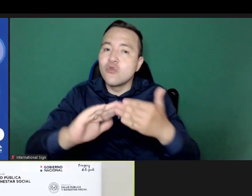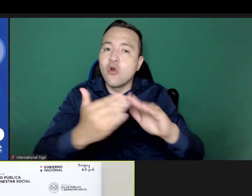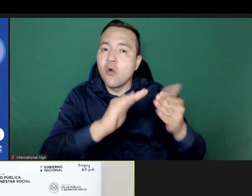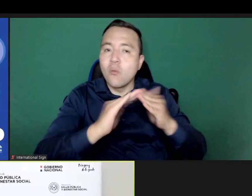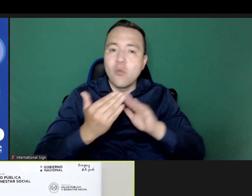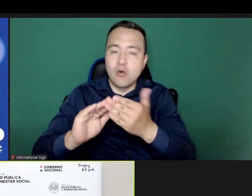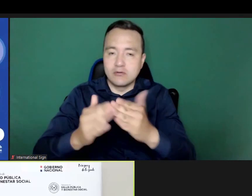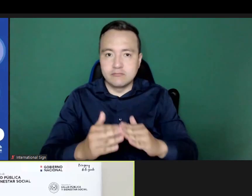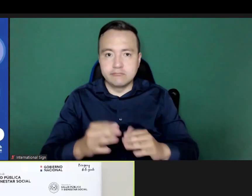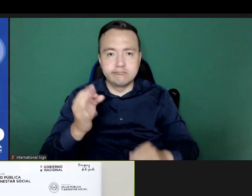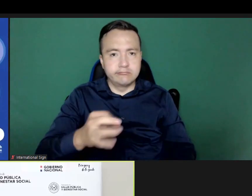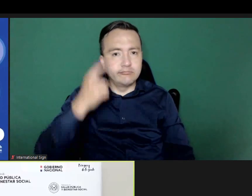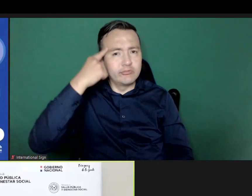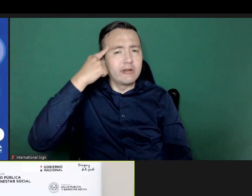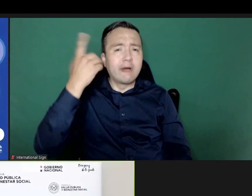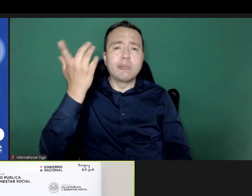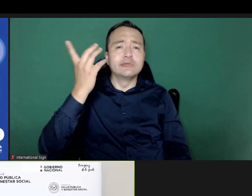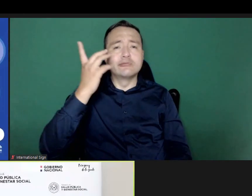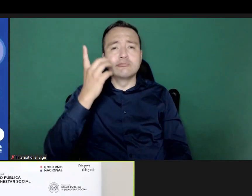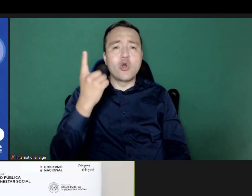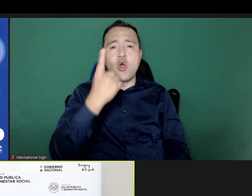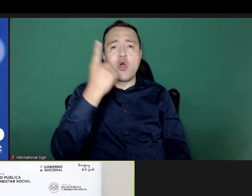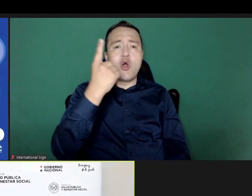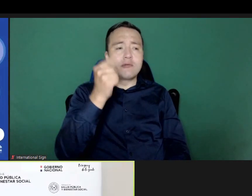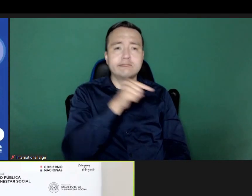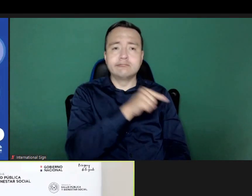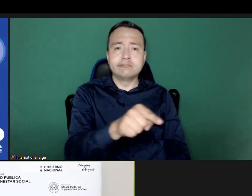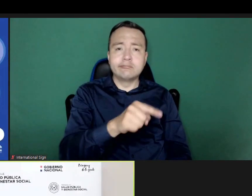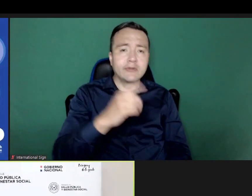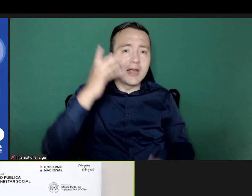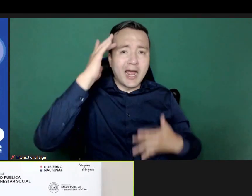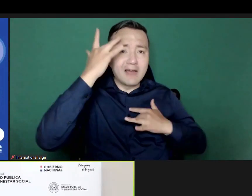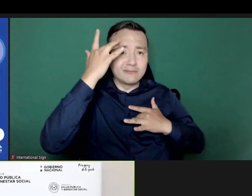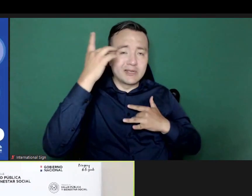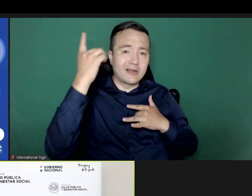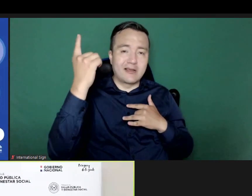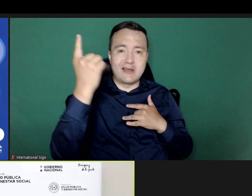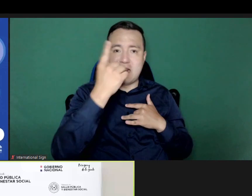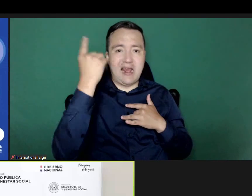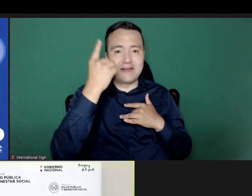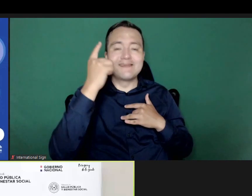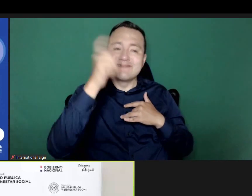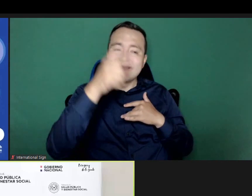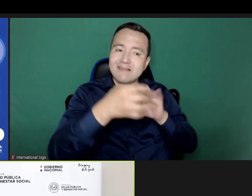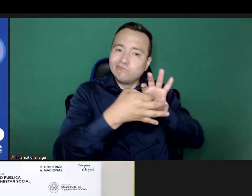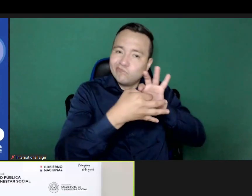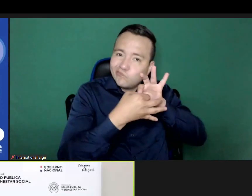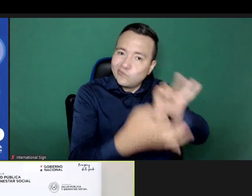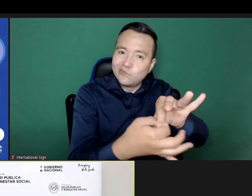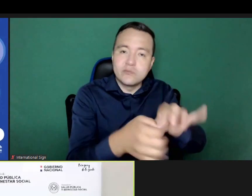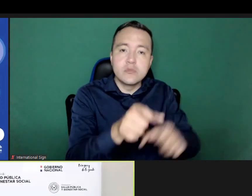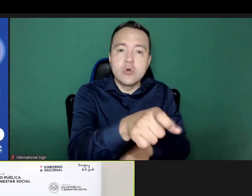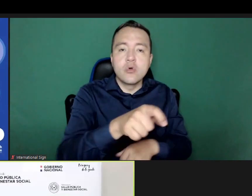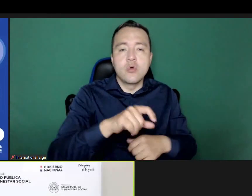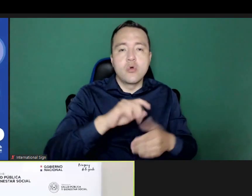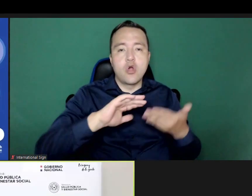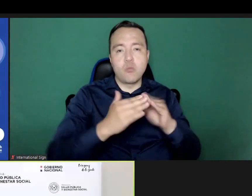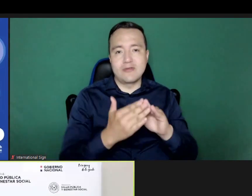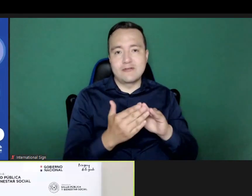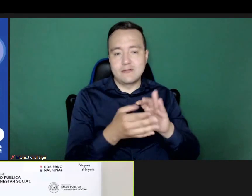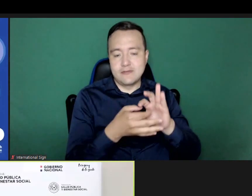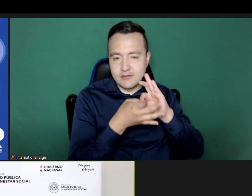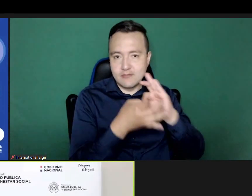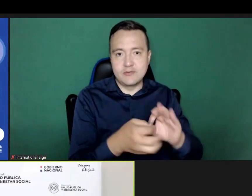la atención asistencial solamente de las enfermedades crónicas en general, sin el trabajo, sin el empoderamiento de la comunidad, ni siquiera del